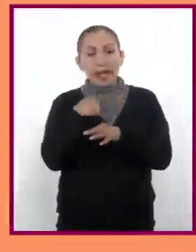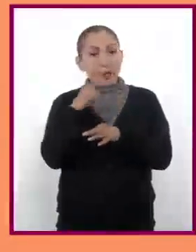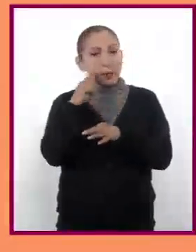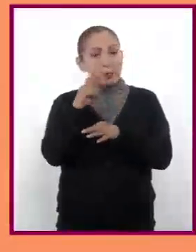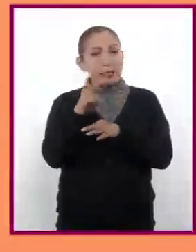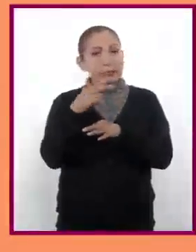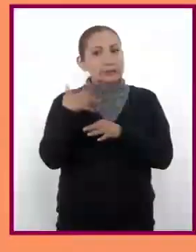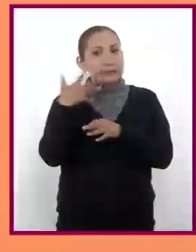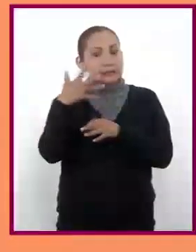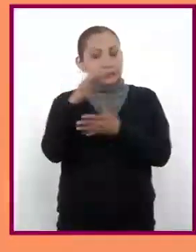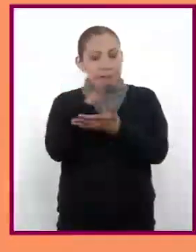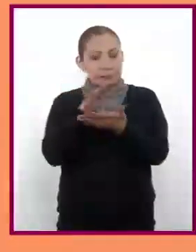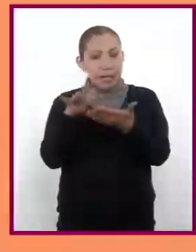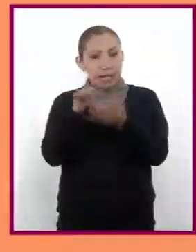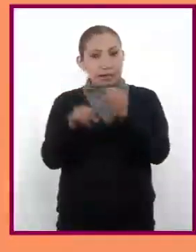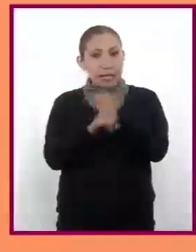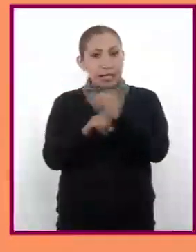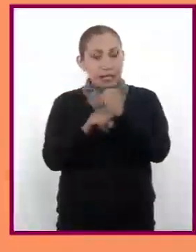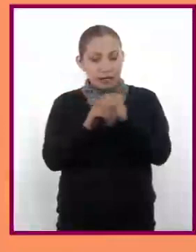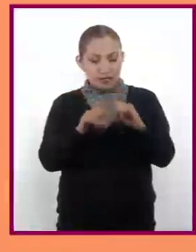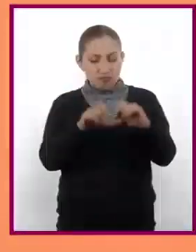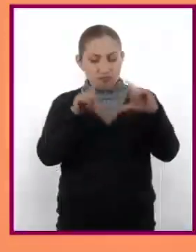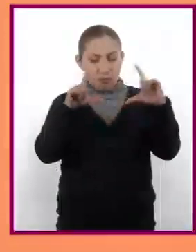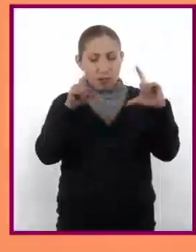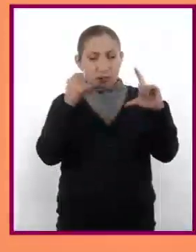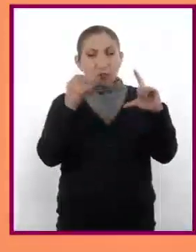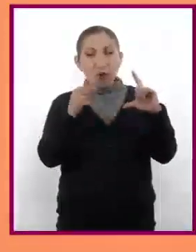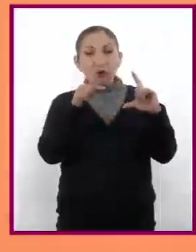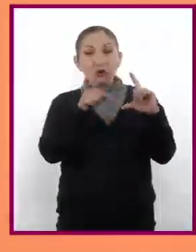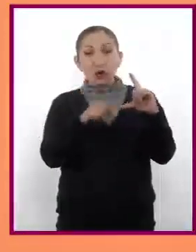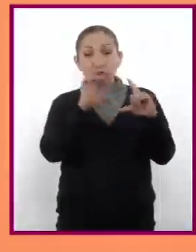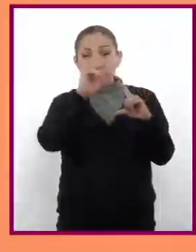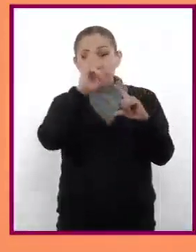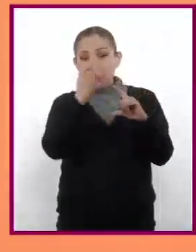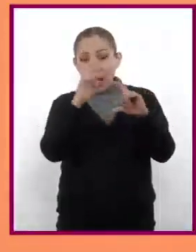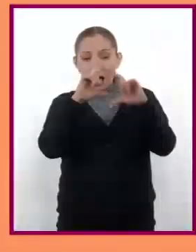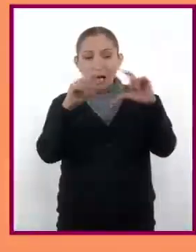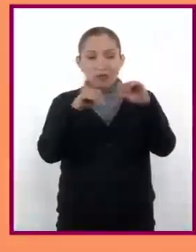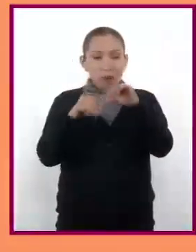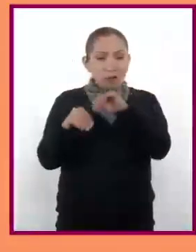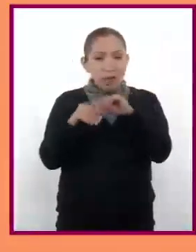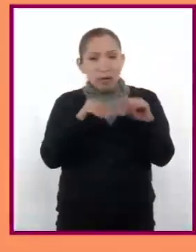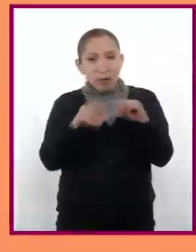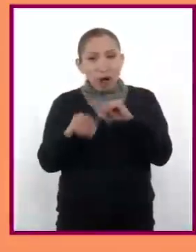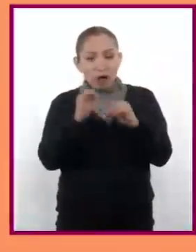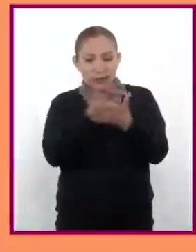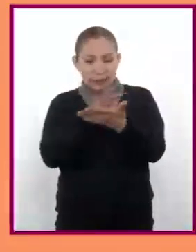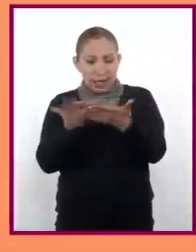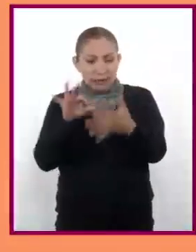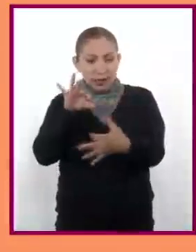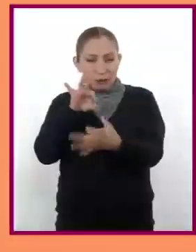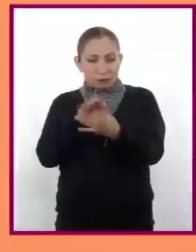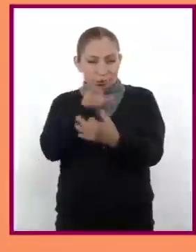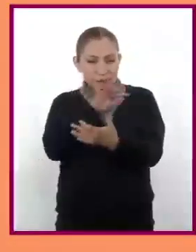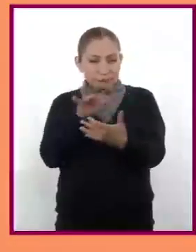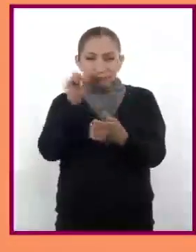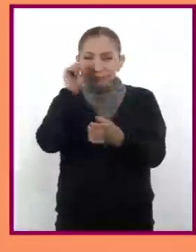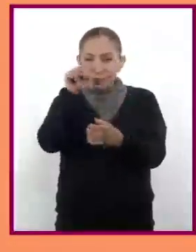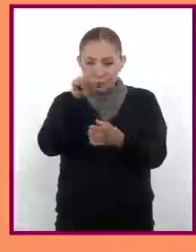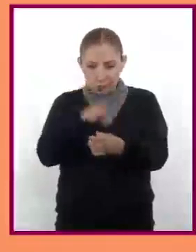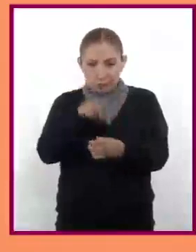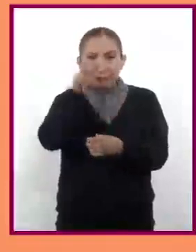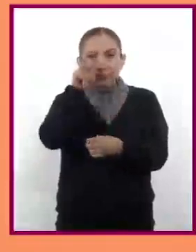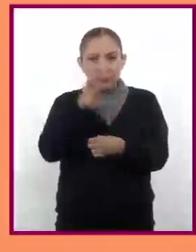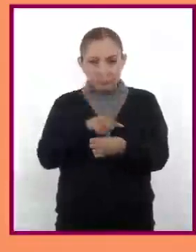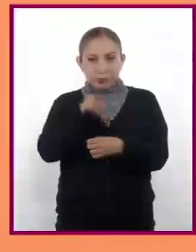los retos de los textos digitales, pues muchos de ellos tienen imágenes en movimiento y texto que vamos leyendo